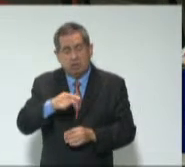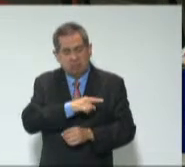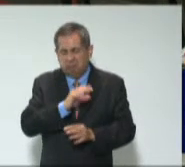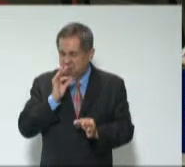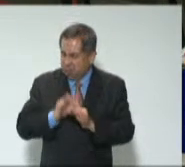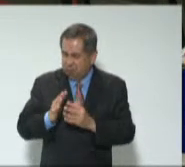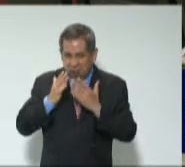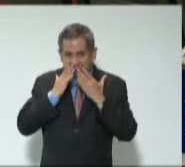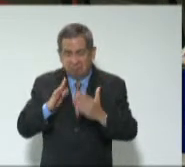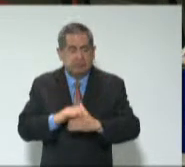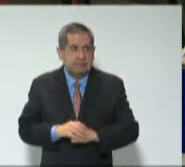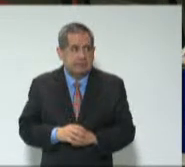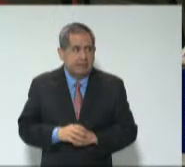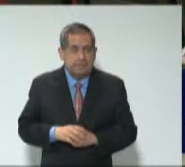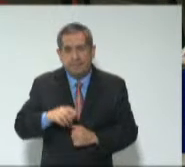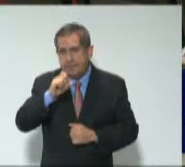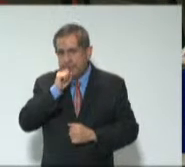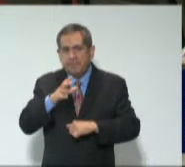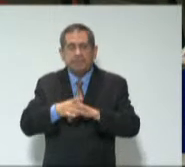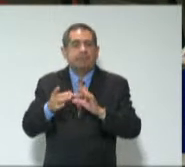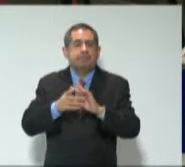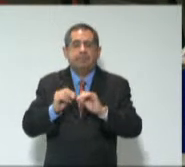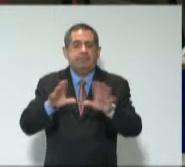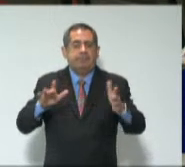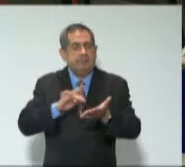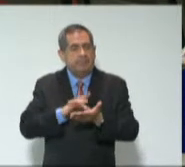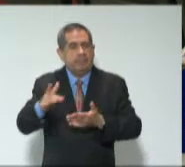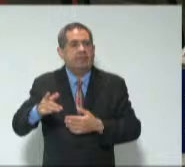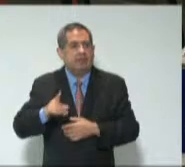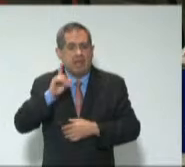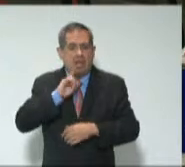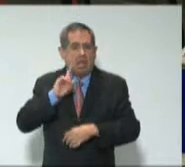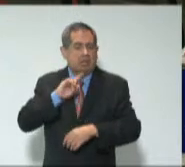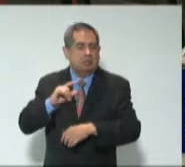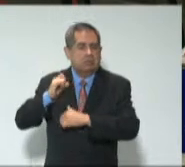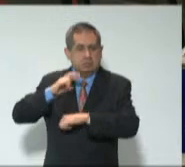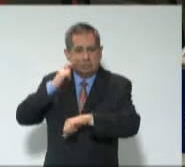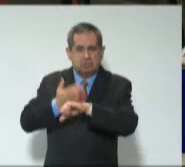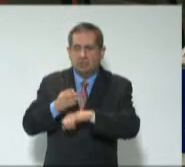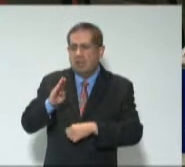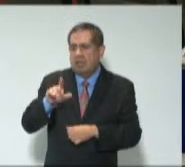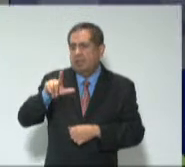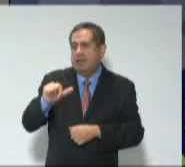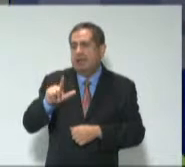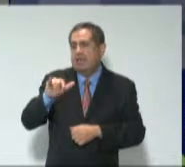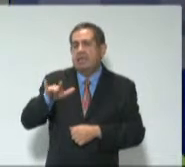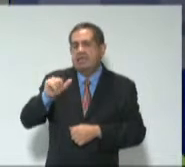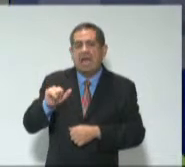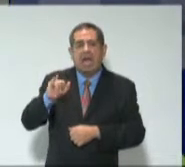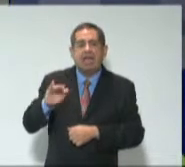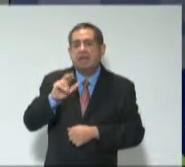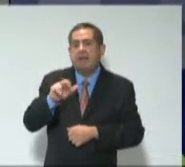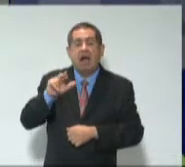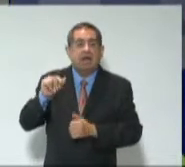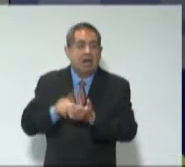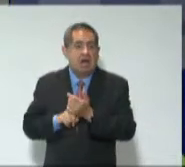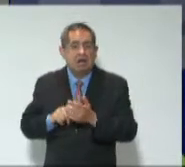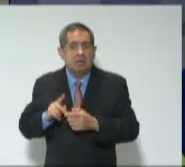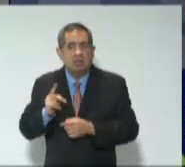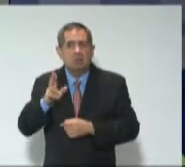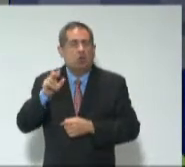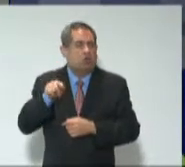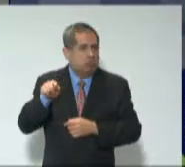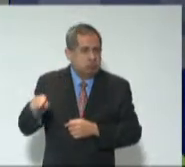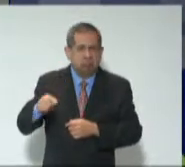obligados desde luego también agradezco a la comisionada blanca Lilia Ibarra por